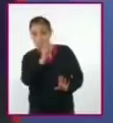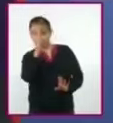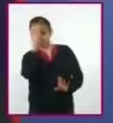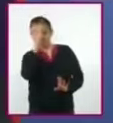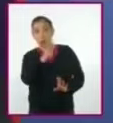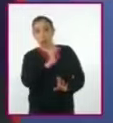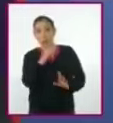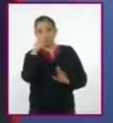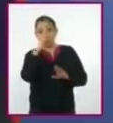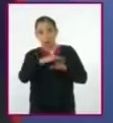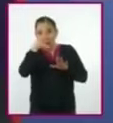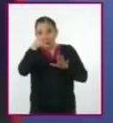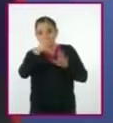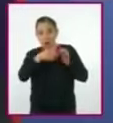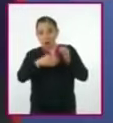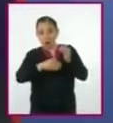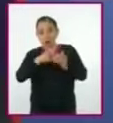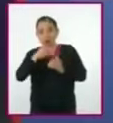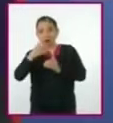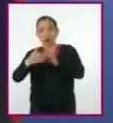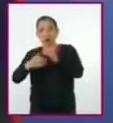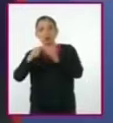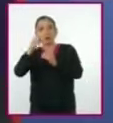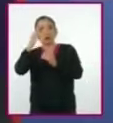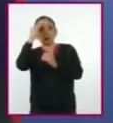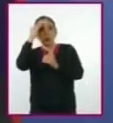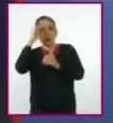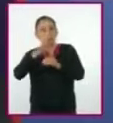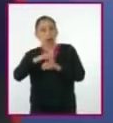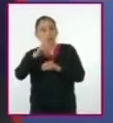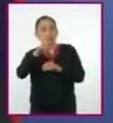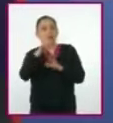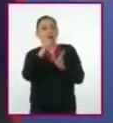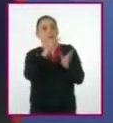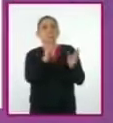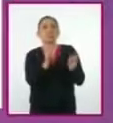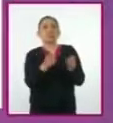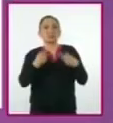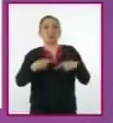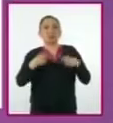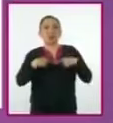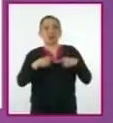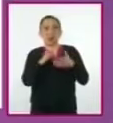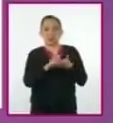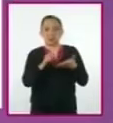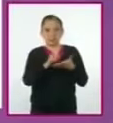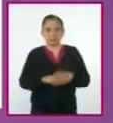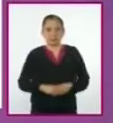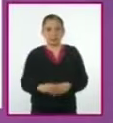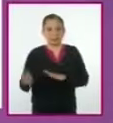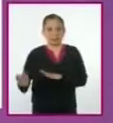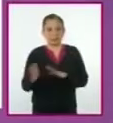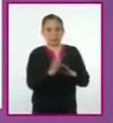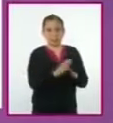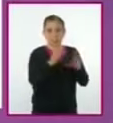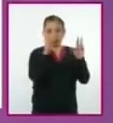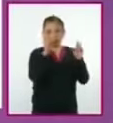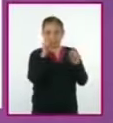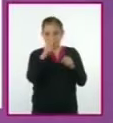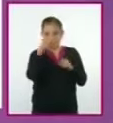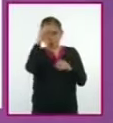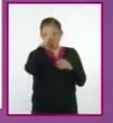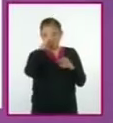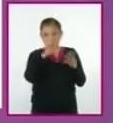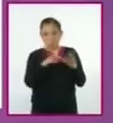más profundo cuando tú conozcas más sobre un autor. Para aspectos psicológicos,